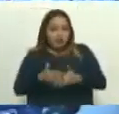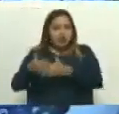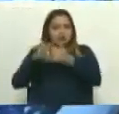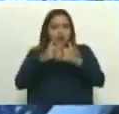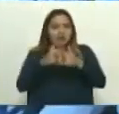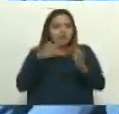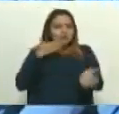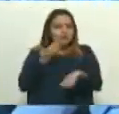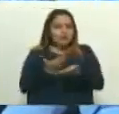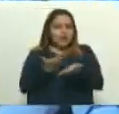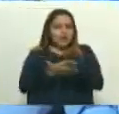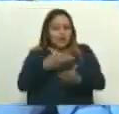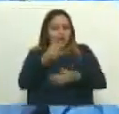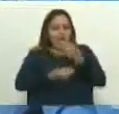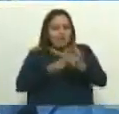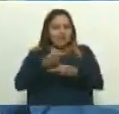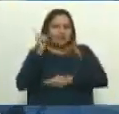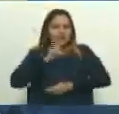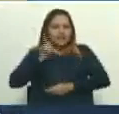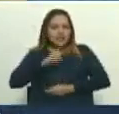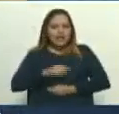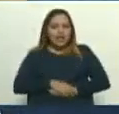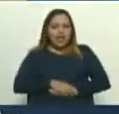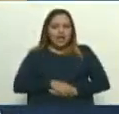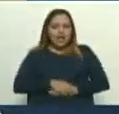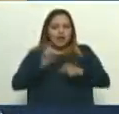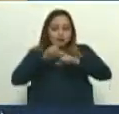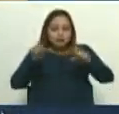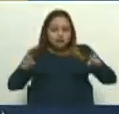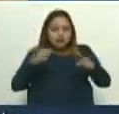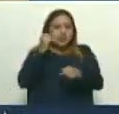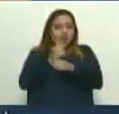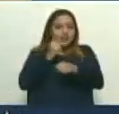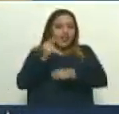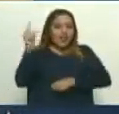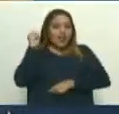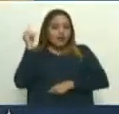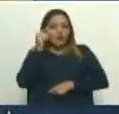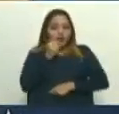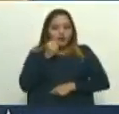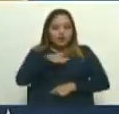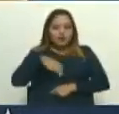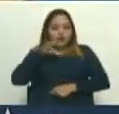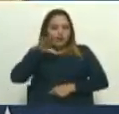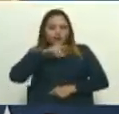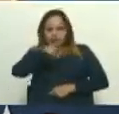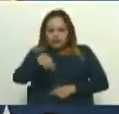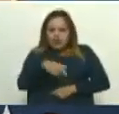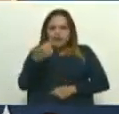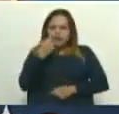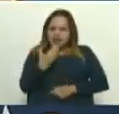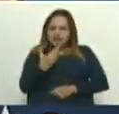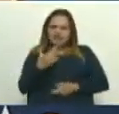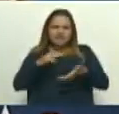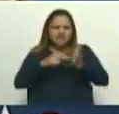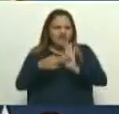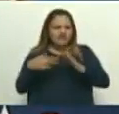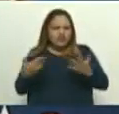pretende instrumentalizar falsamente a los trabajadores de nuestra patria. Ustedes saben muy bien a qué me estoy